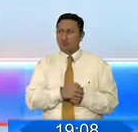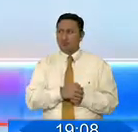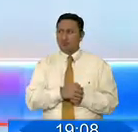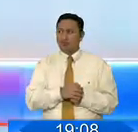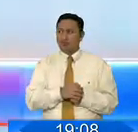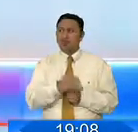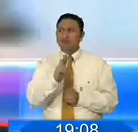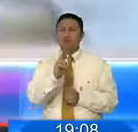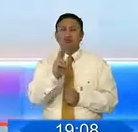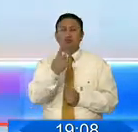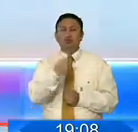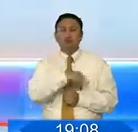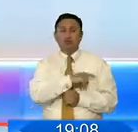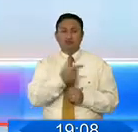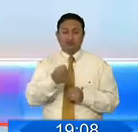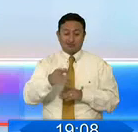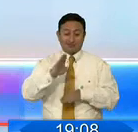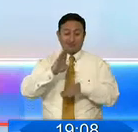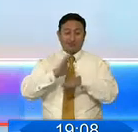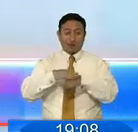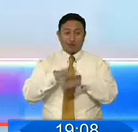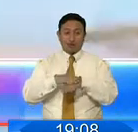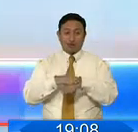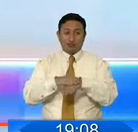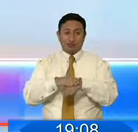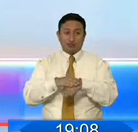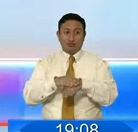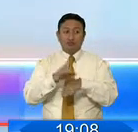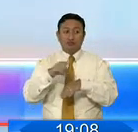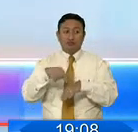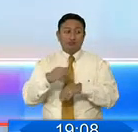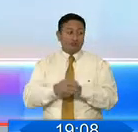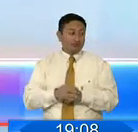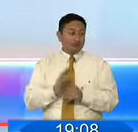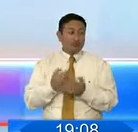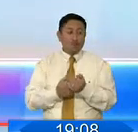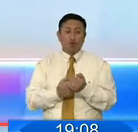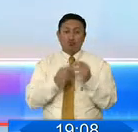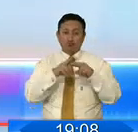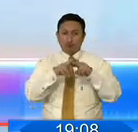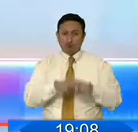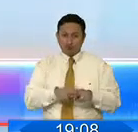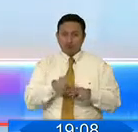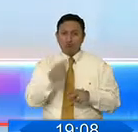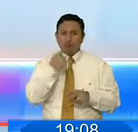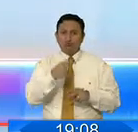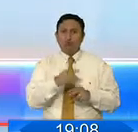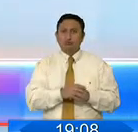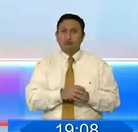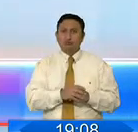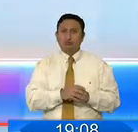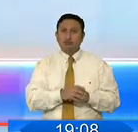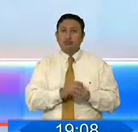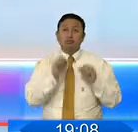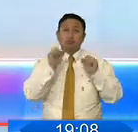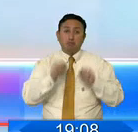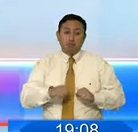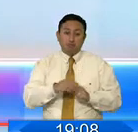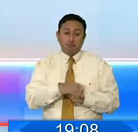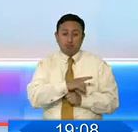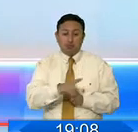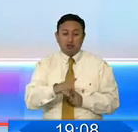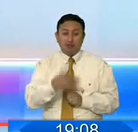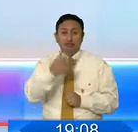que entre las causales que establecen para el recurso de revisión, están estableciendo que también sean los